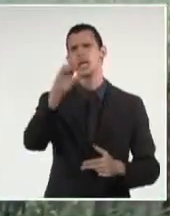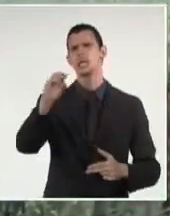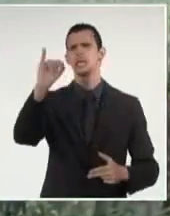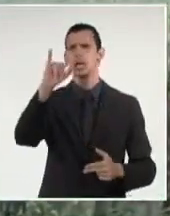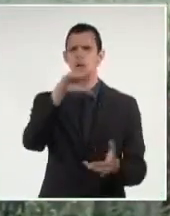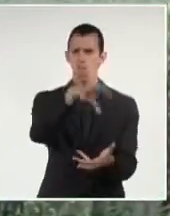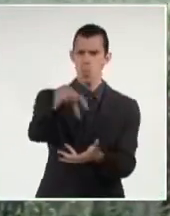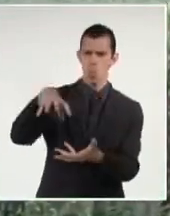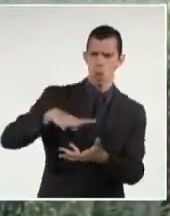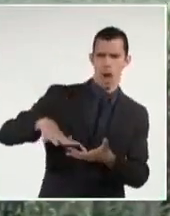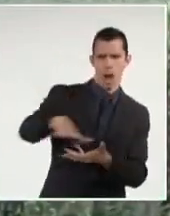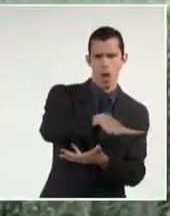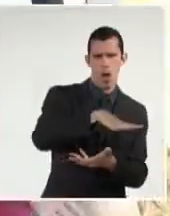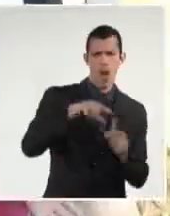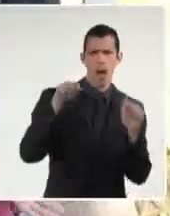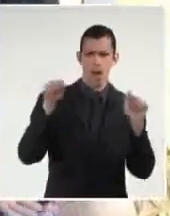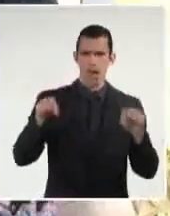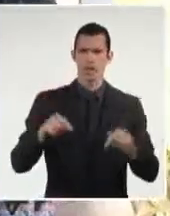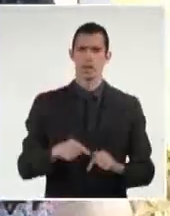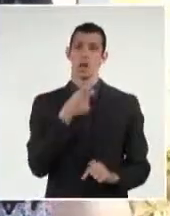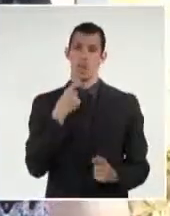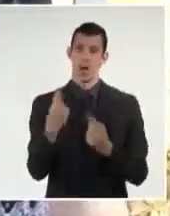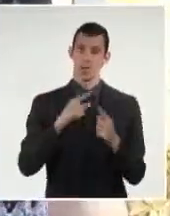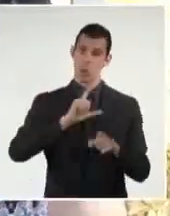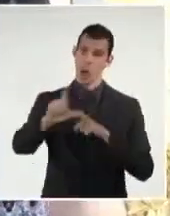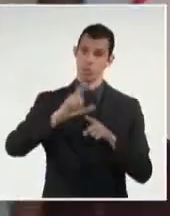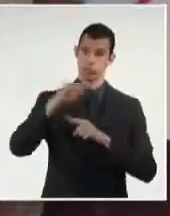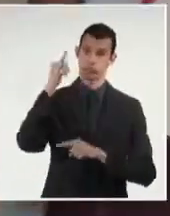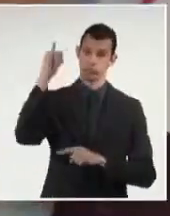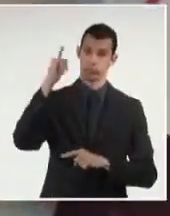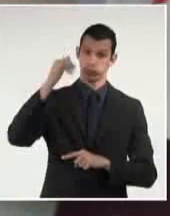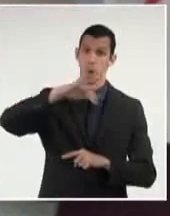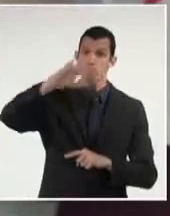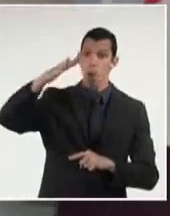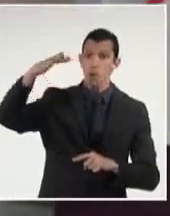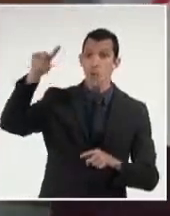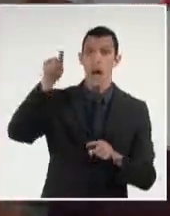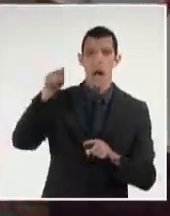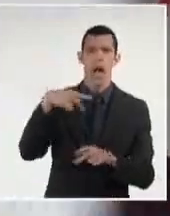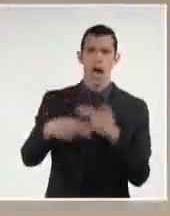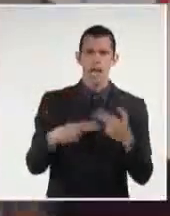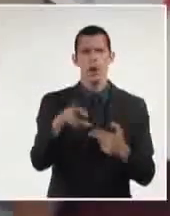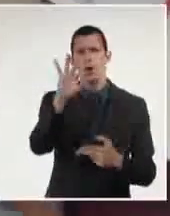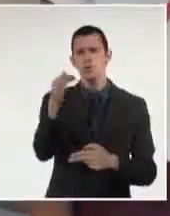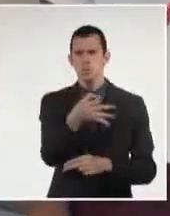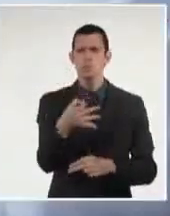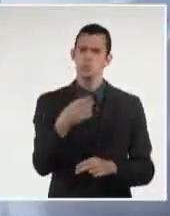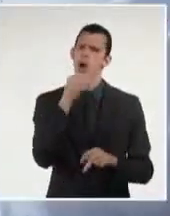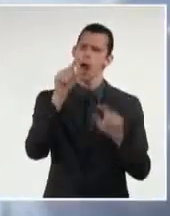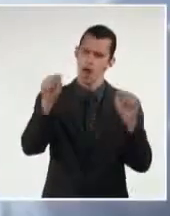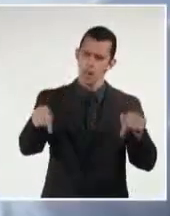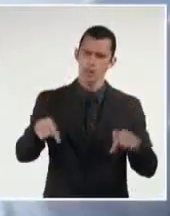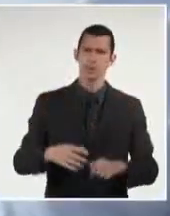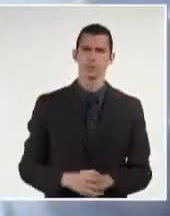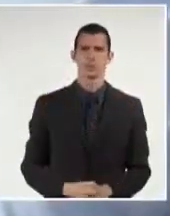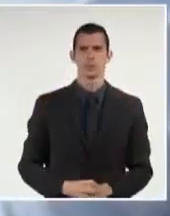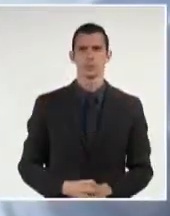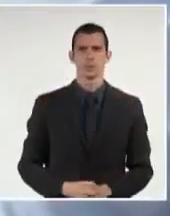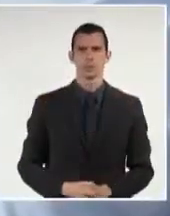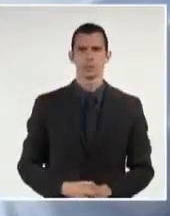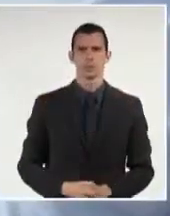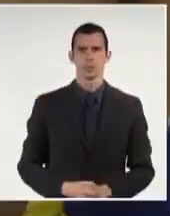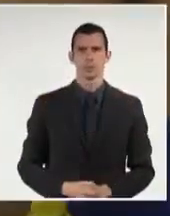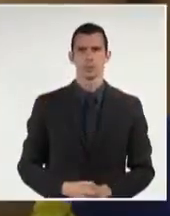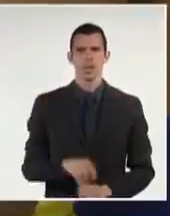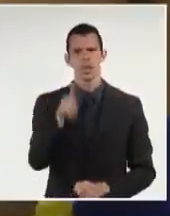circunscripciones de los sitios más remotos en los 8 municipios. Más de 14.000 ciudadanos de todas las edades y profesiones aportaron